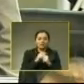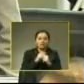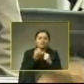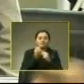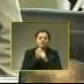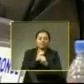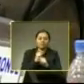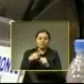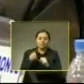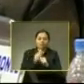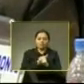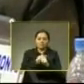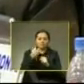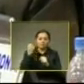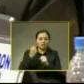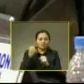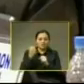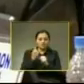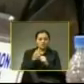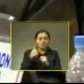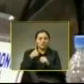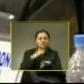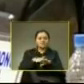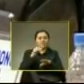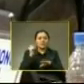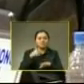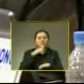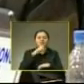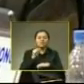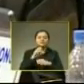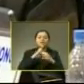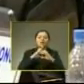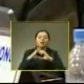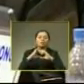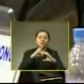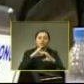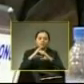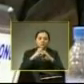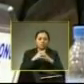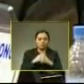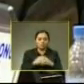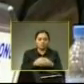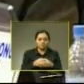nuestros derechos, en este caso, que es la comunicación.